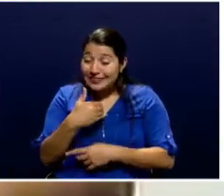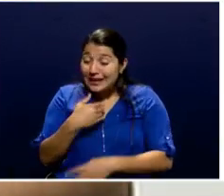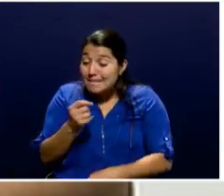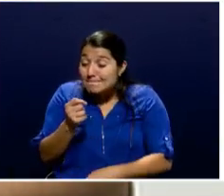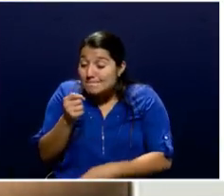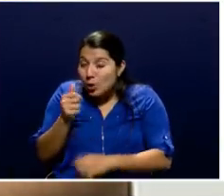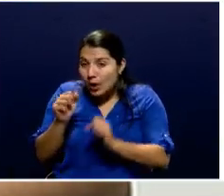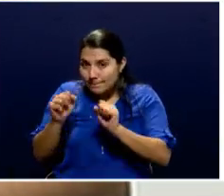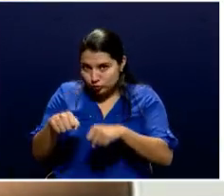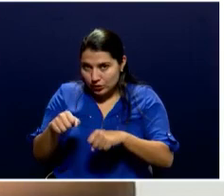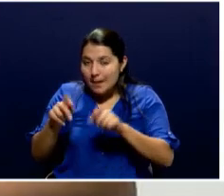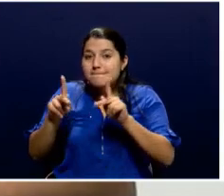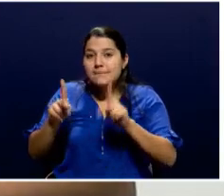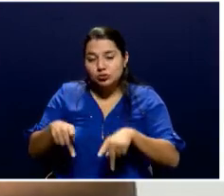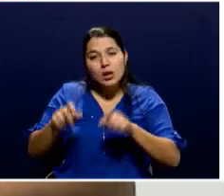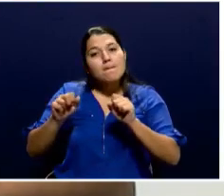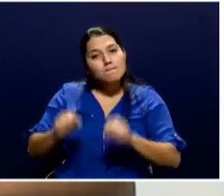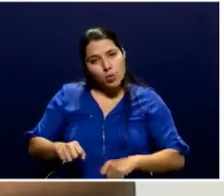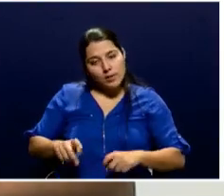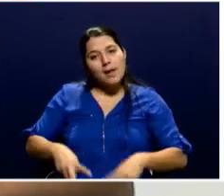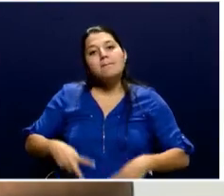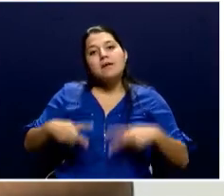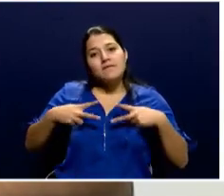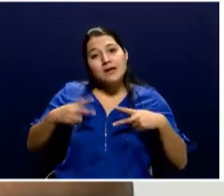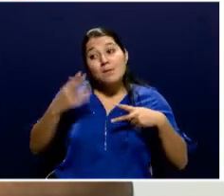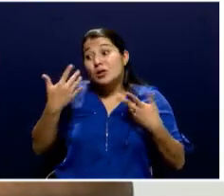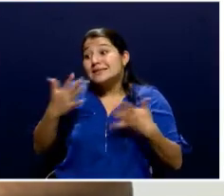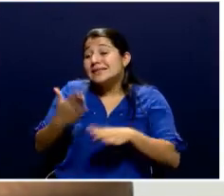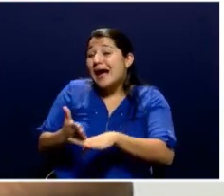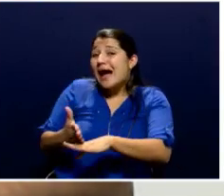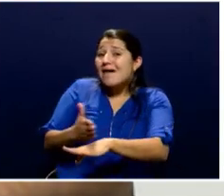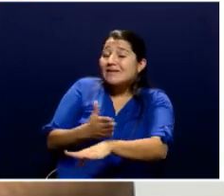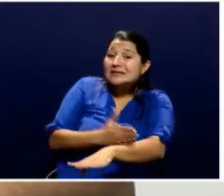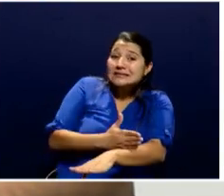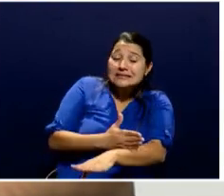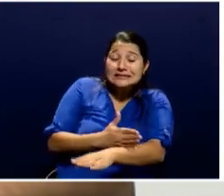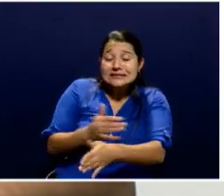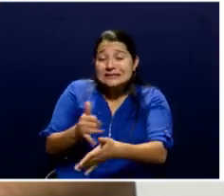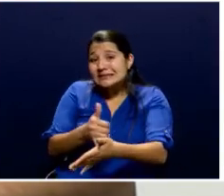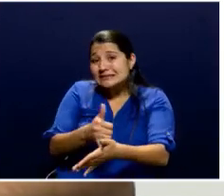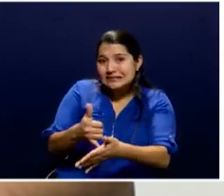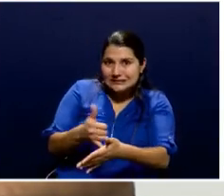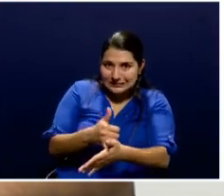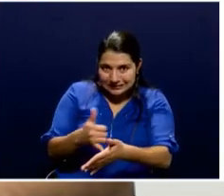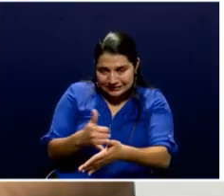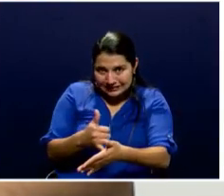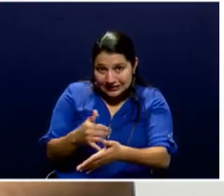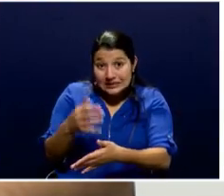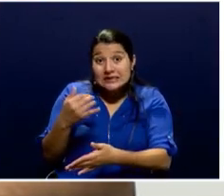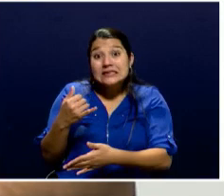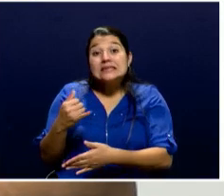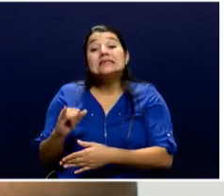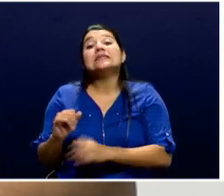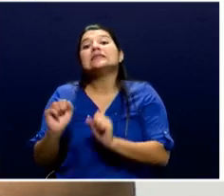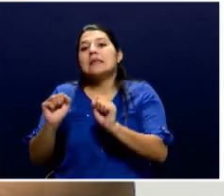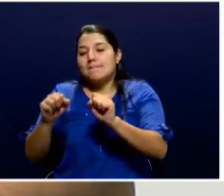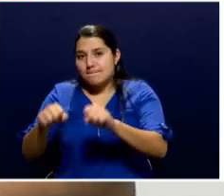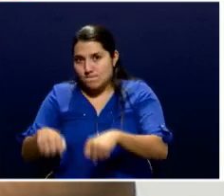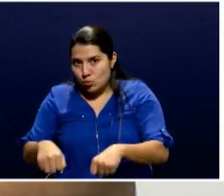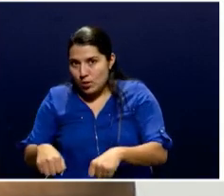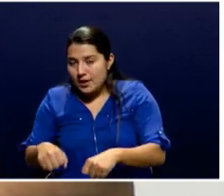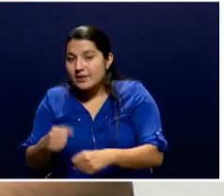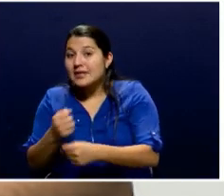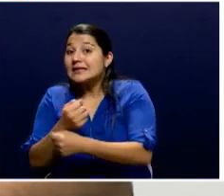de que el paciente salga de ese estado porque ya es un estado muy avanzado. Entonces, a pesar de que se puede sacar el paciente